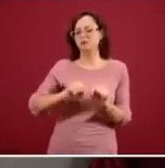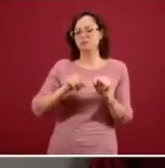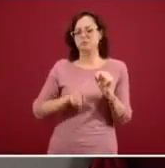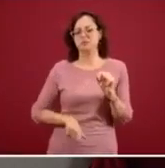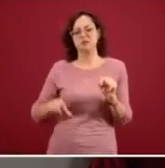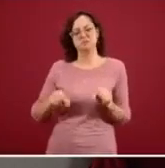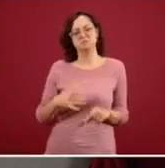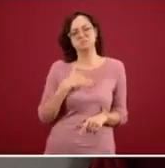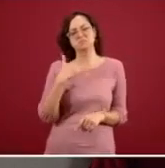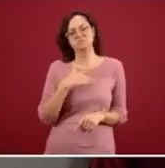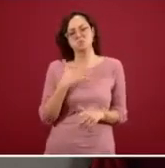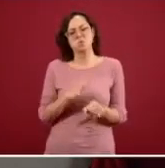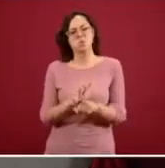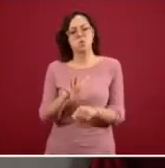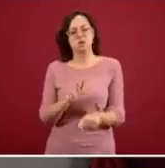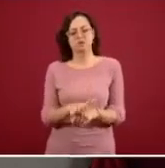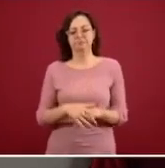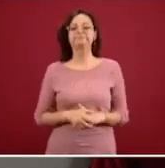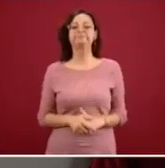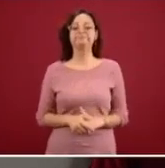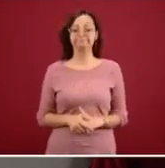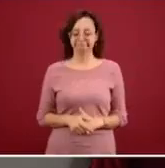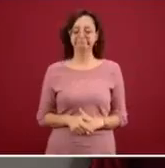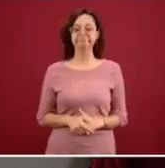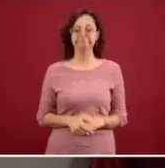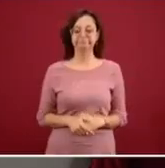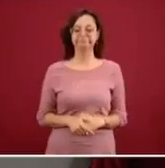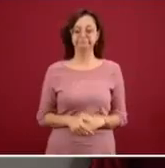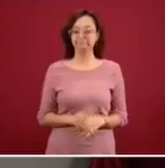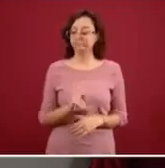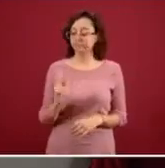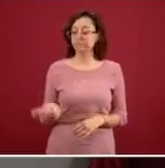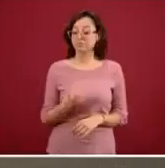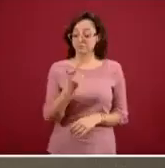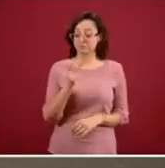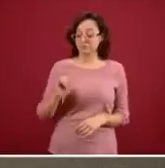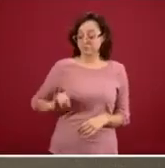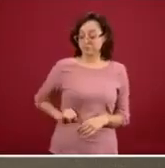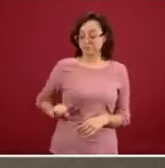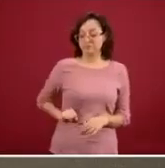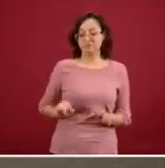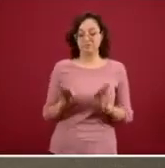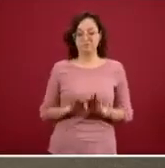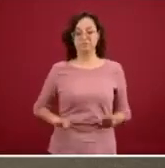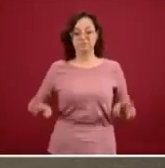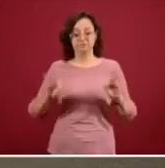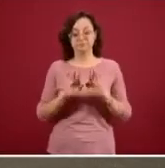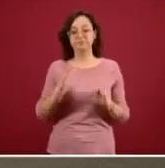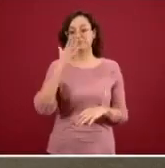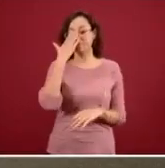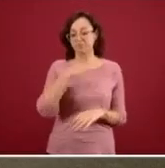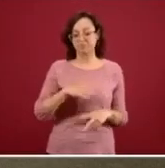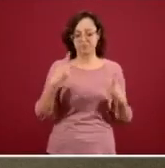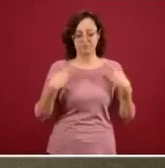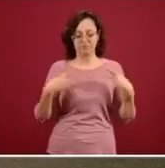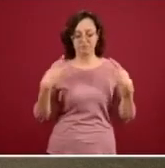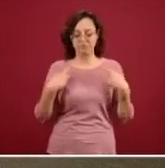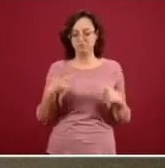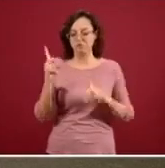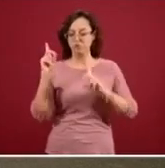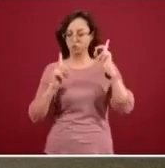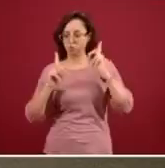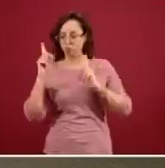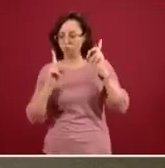servicio público. ¿Cómo no? Muy buena pregunta, muy importante. Conocemos que algunas personas han manifestado esta